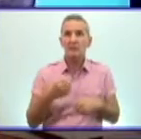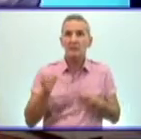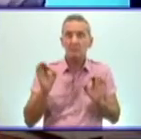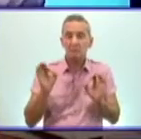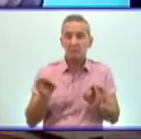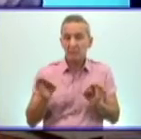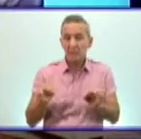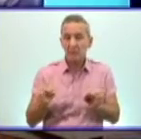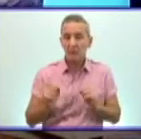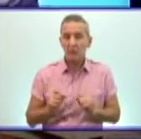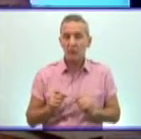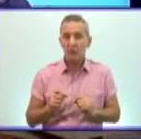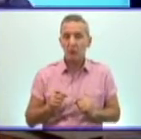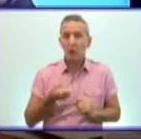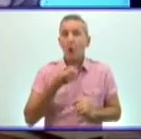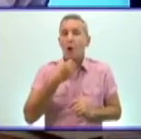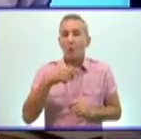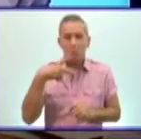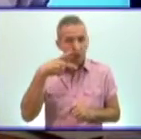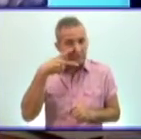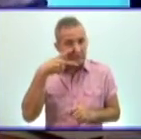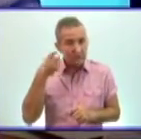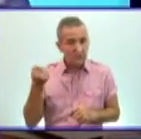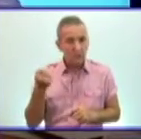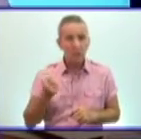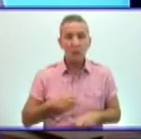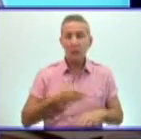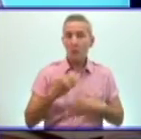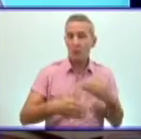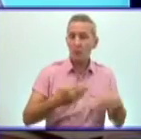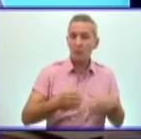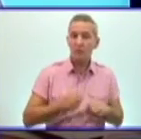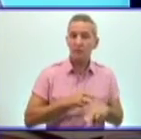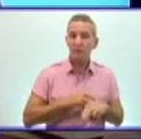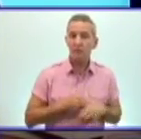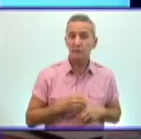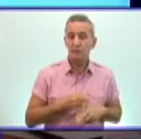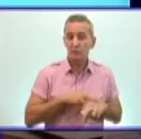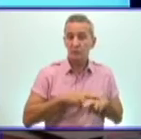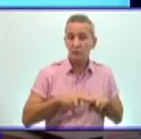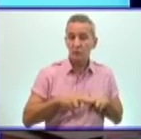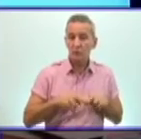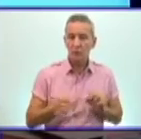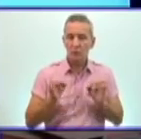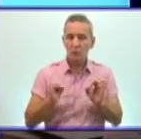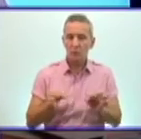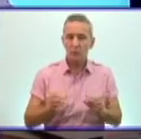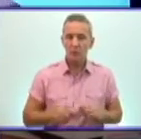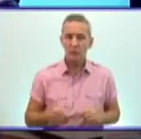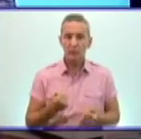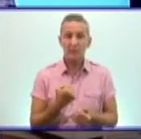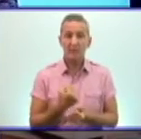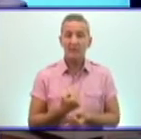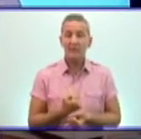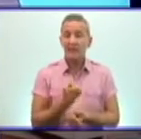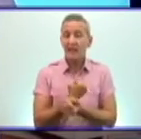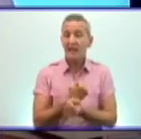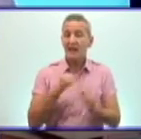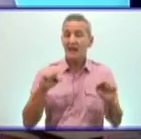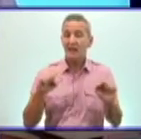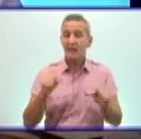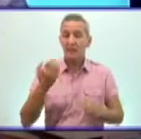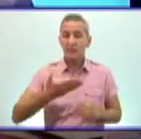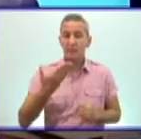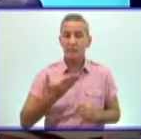sencillamente desconocida por el propio proceso histórico, por la realidad. La libertad de expresión no es lo que se dice que